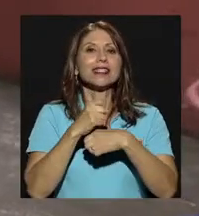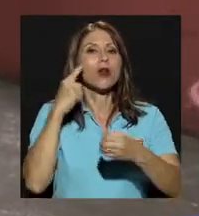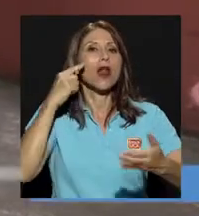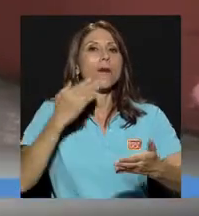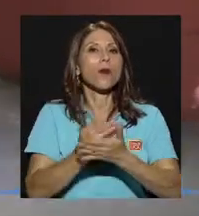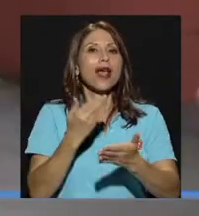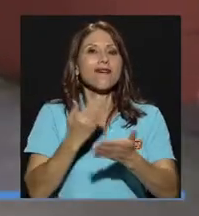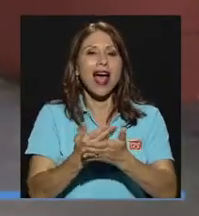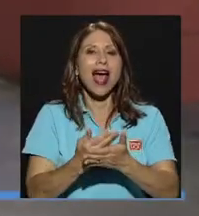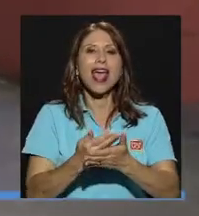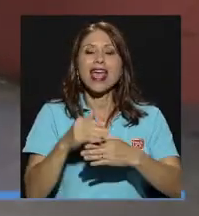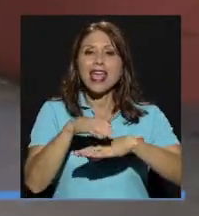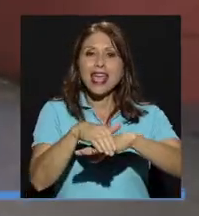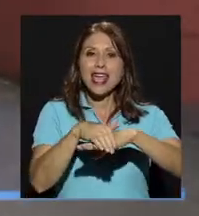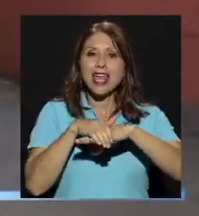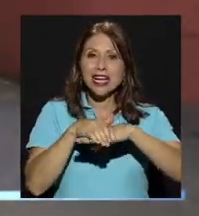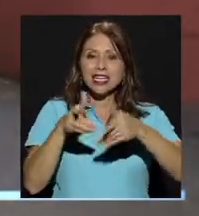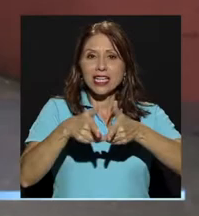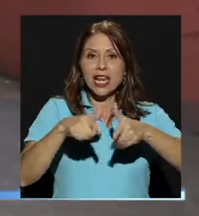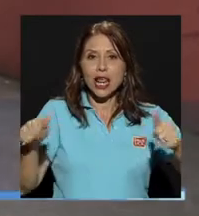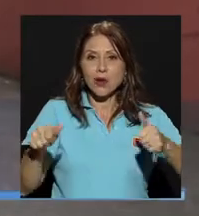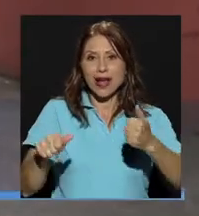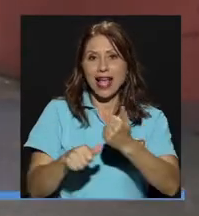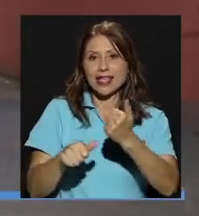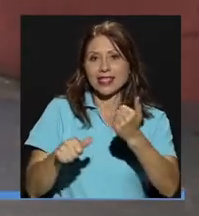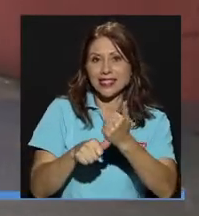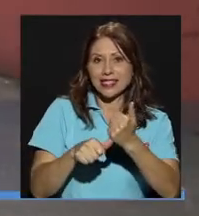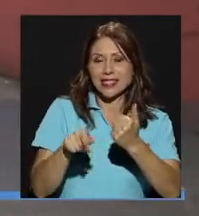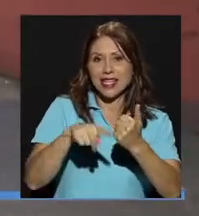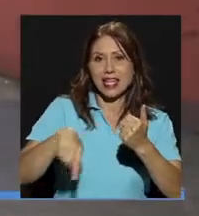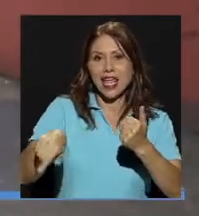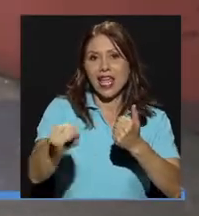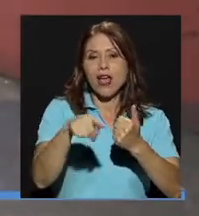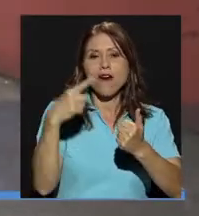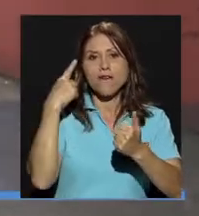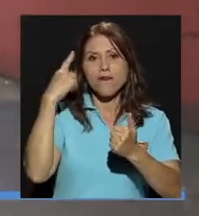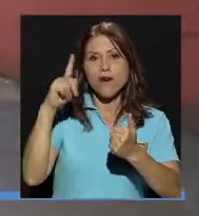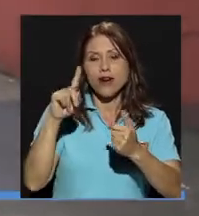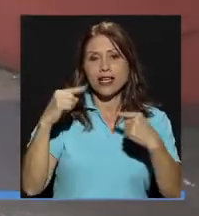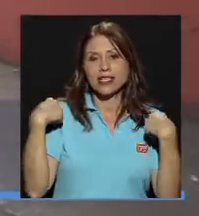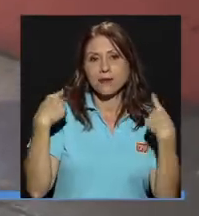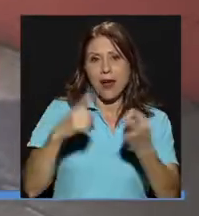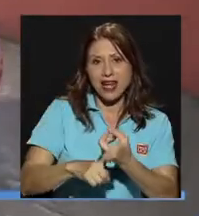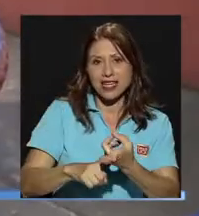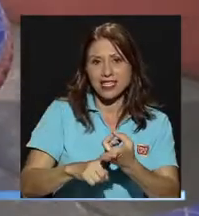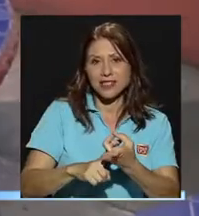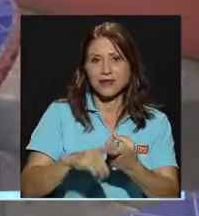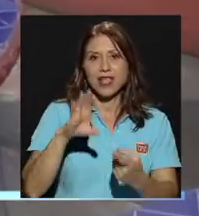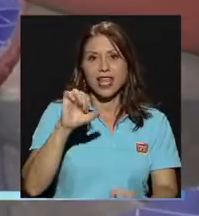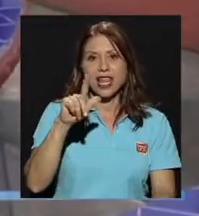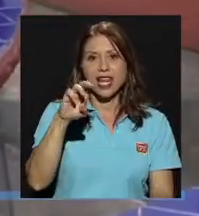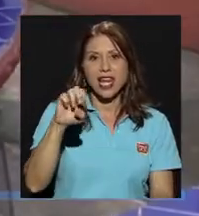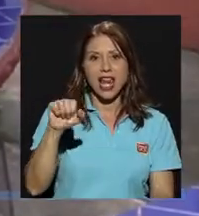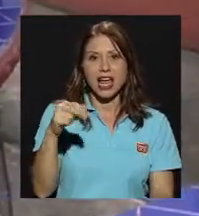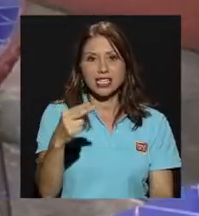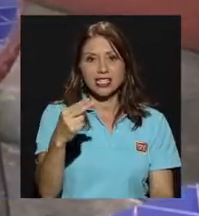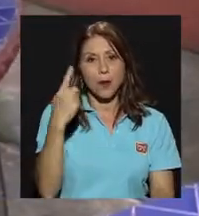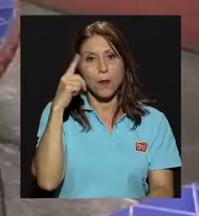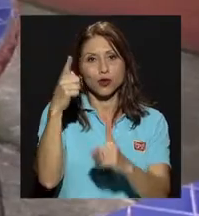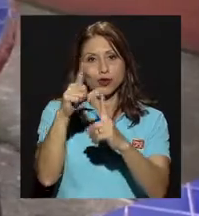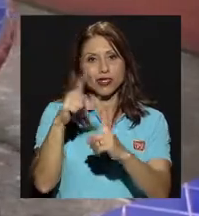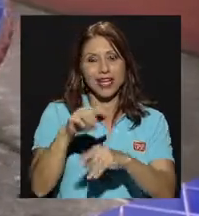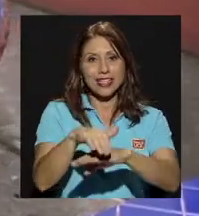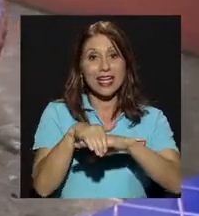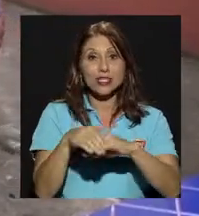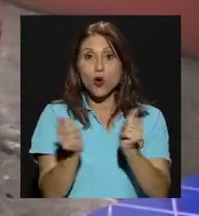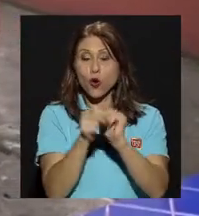la prueba de English Language Assessment System for Hispanics, ELASH, por sus siglas en inglés, alcanzando notas